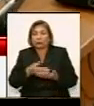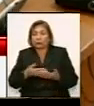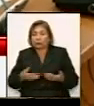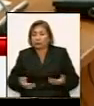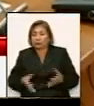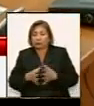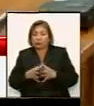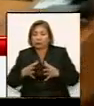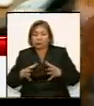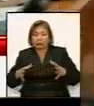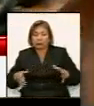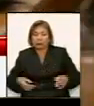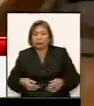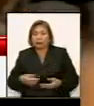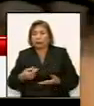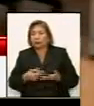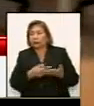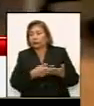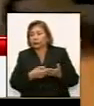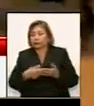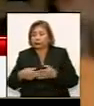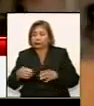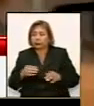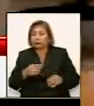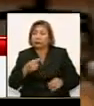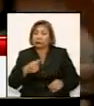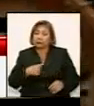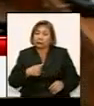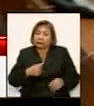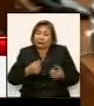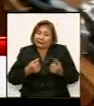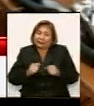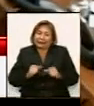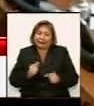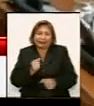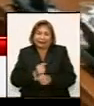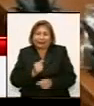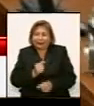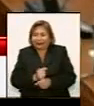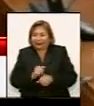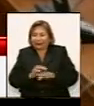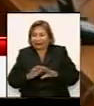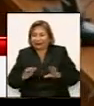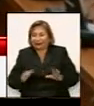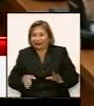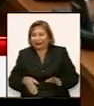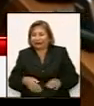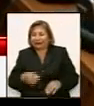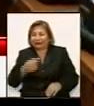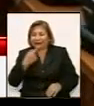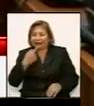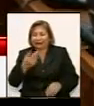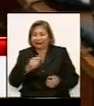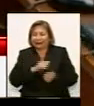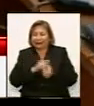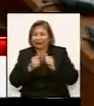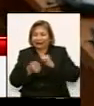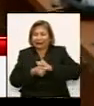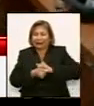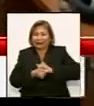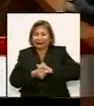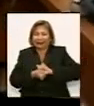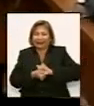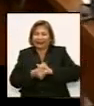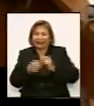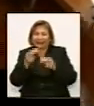ampliar la discusión. Y es más, yo me atrevería a decir que la mesa de trabajo Vania debería cambiar de nombre